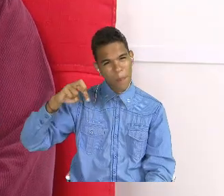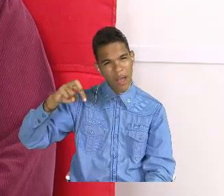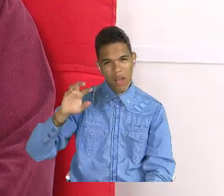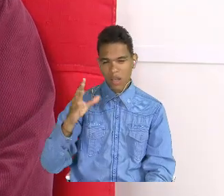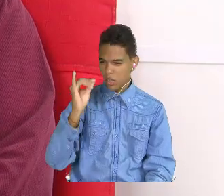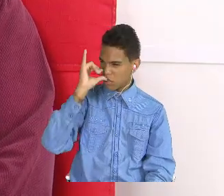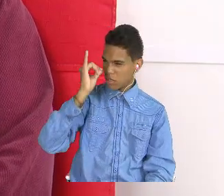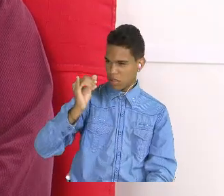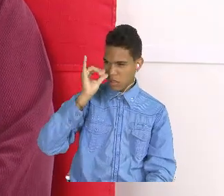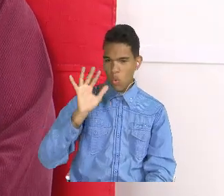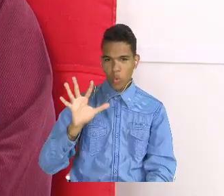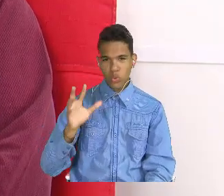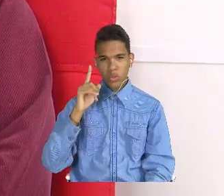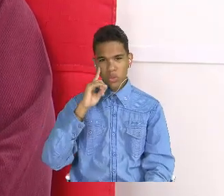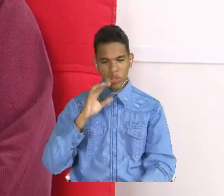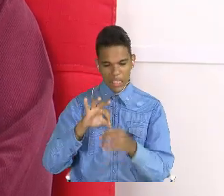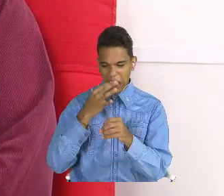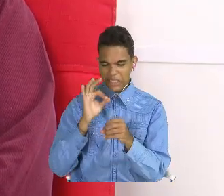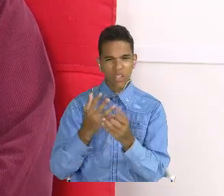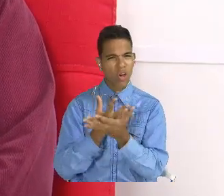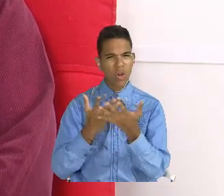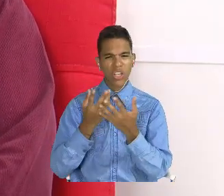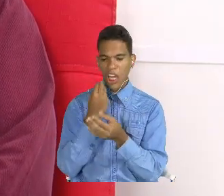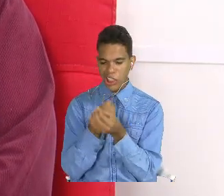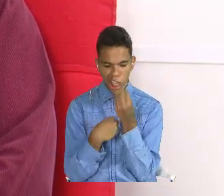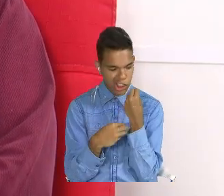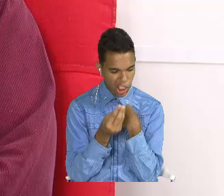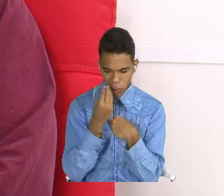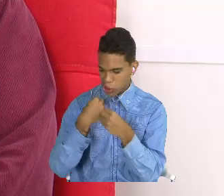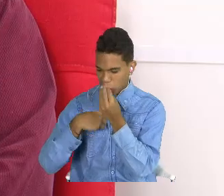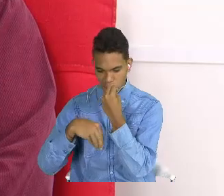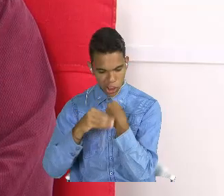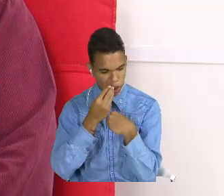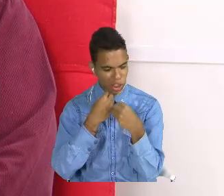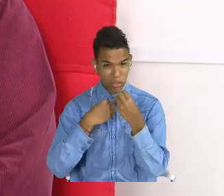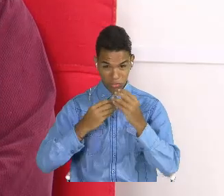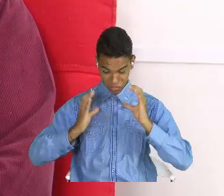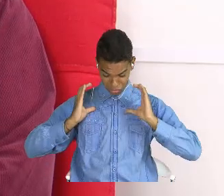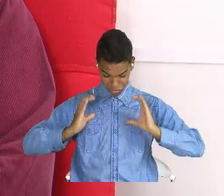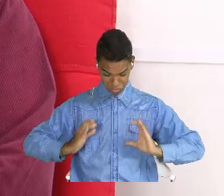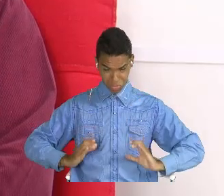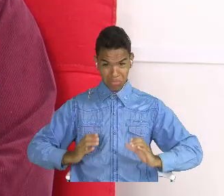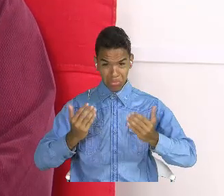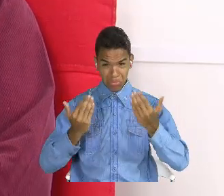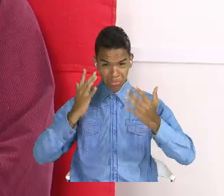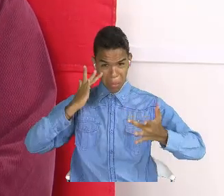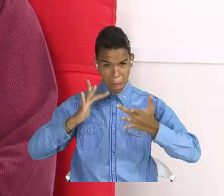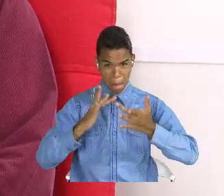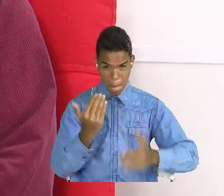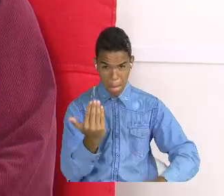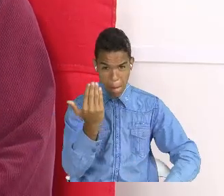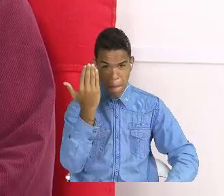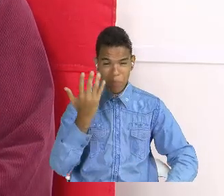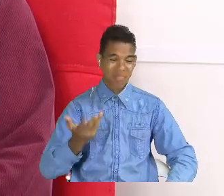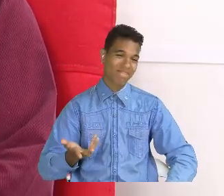todos nosotros a estar comiendo cosas que no debemos estarle aportando al organismo. Sí. O